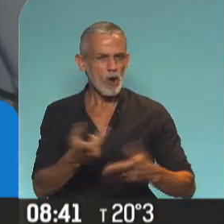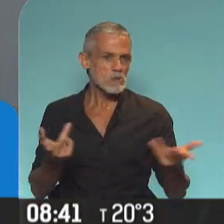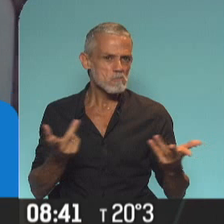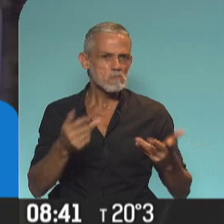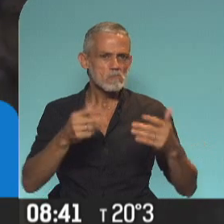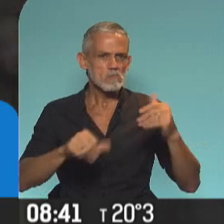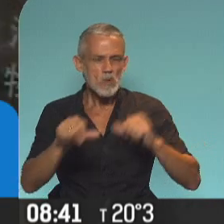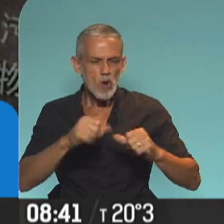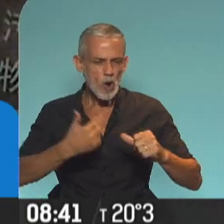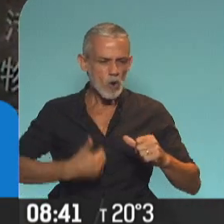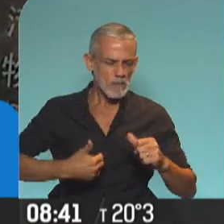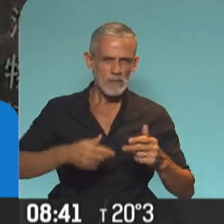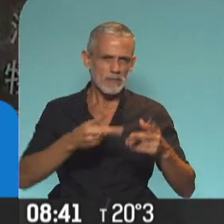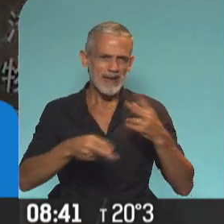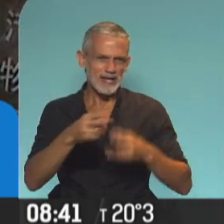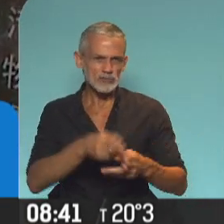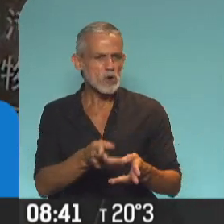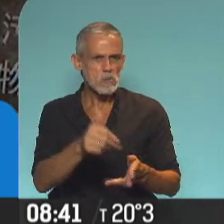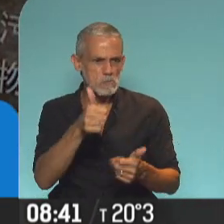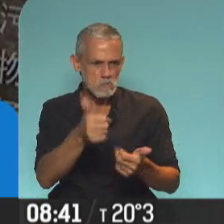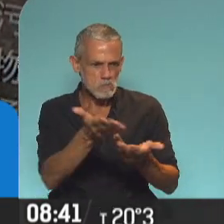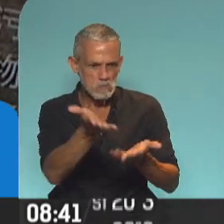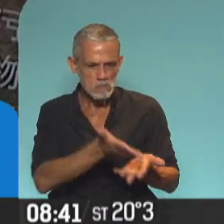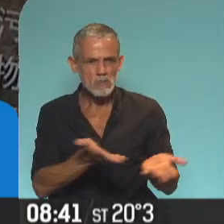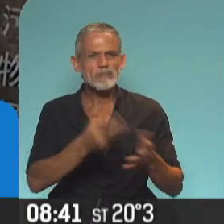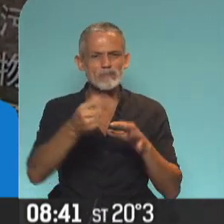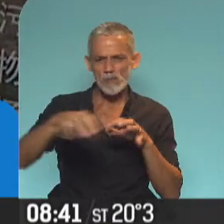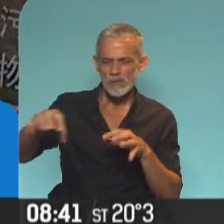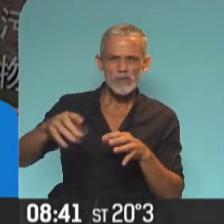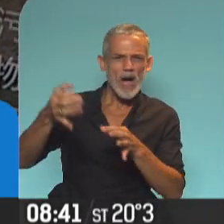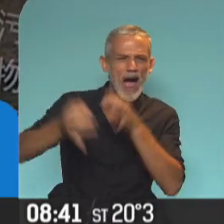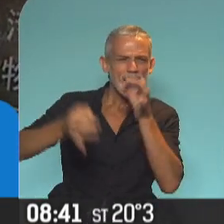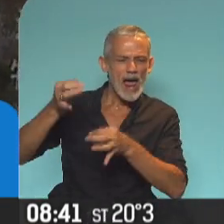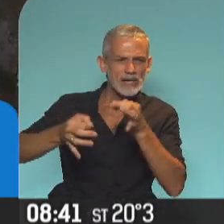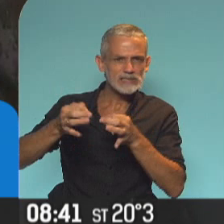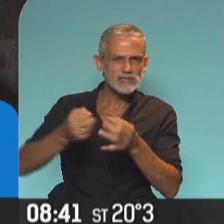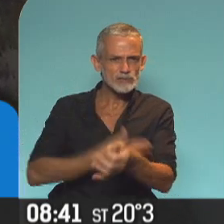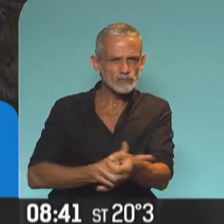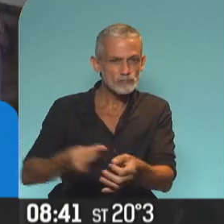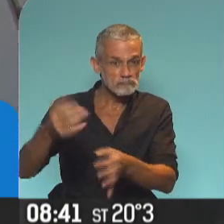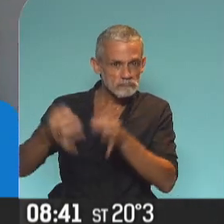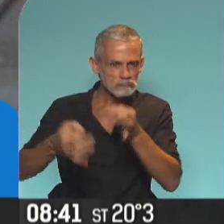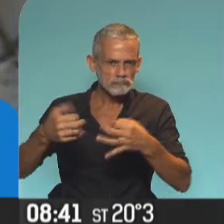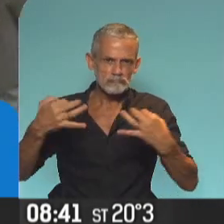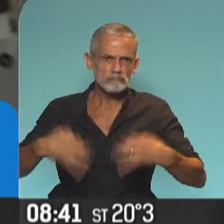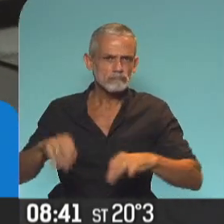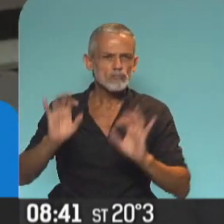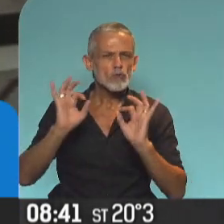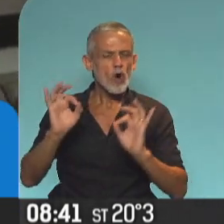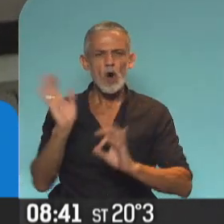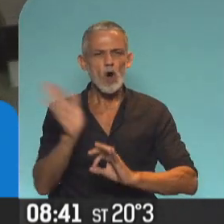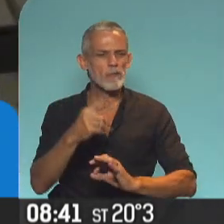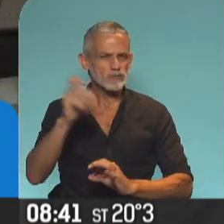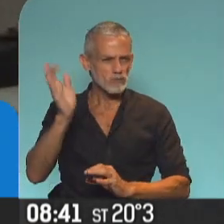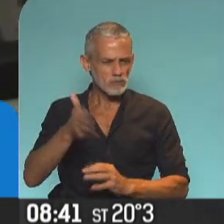intervención que tengan que hacer además tienen un sector de análisis clínicos que está también equipado para cualquier